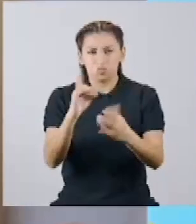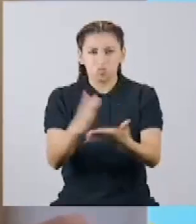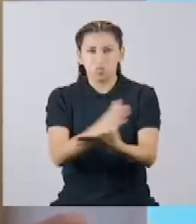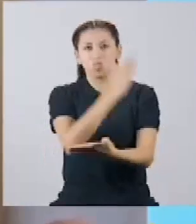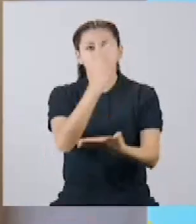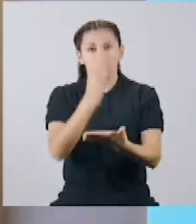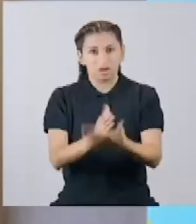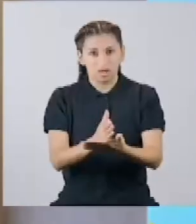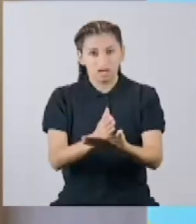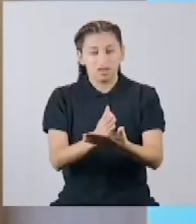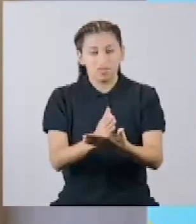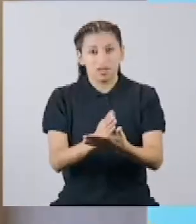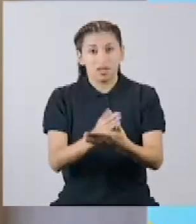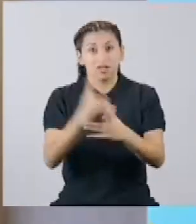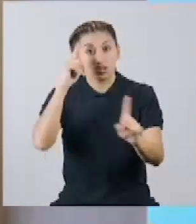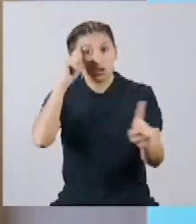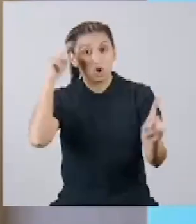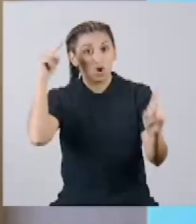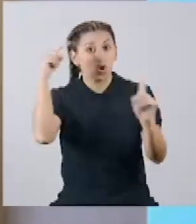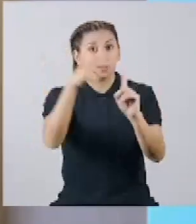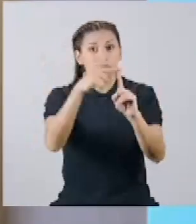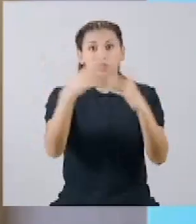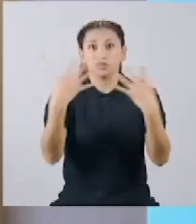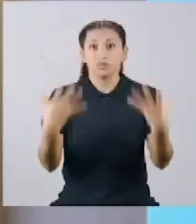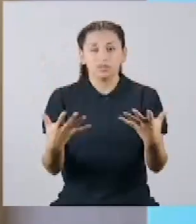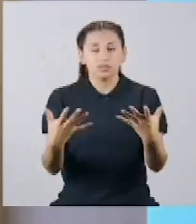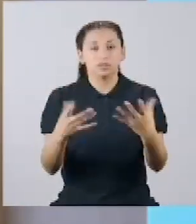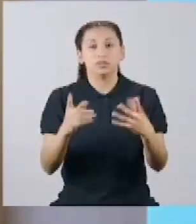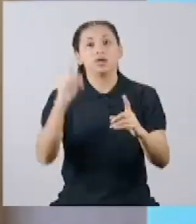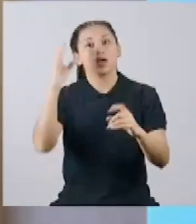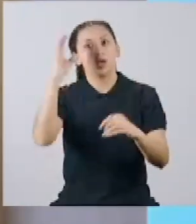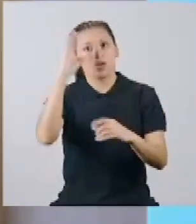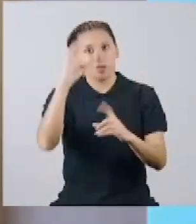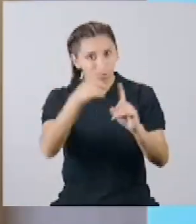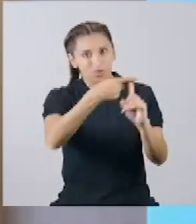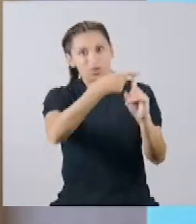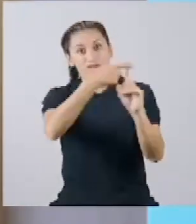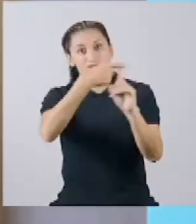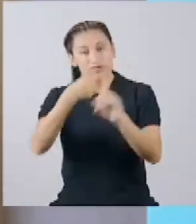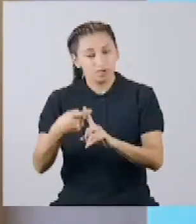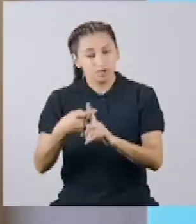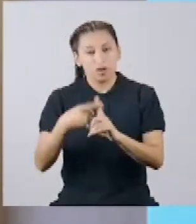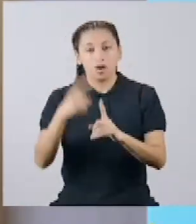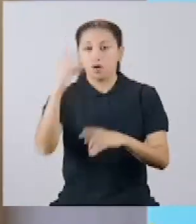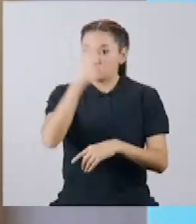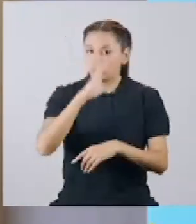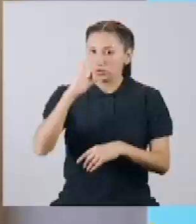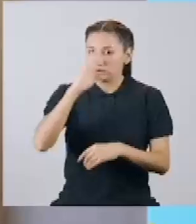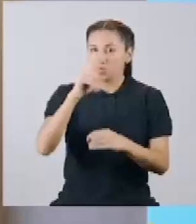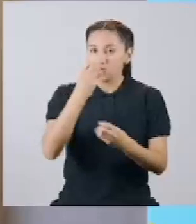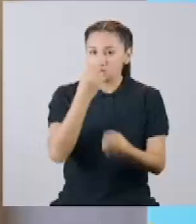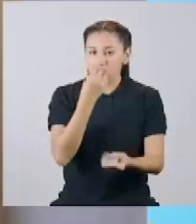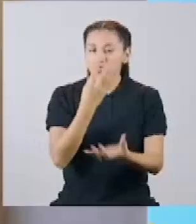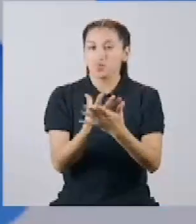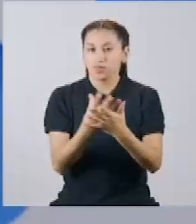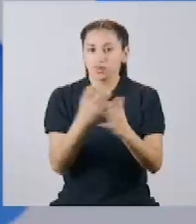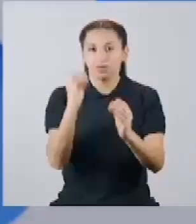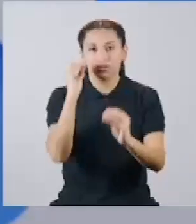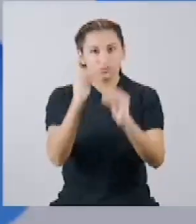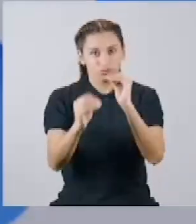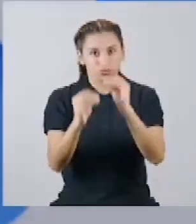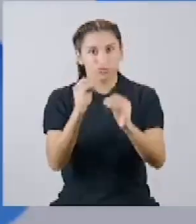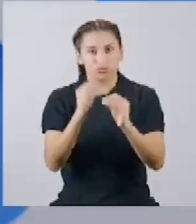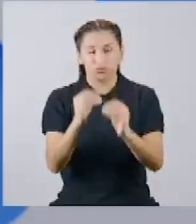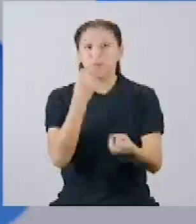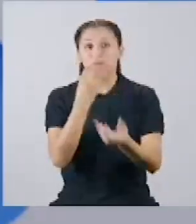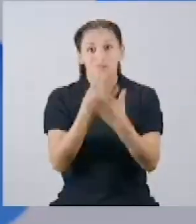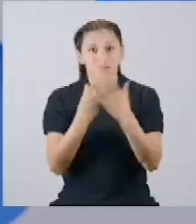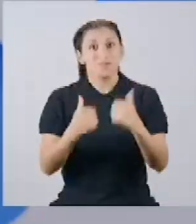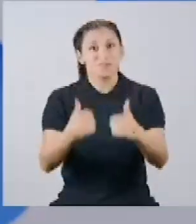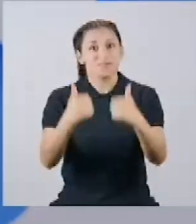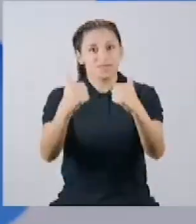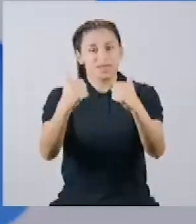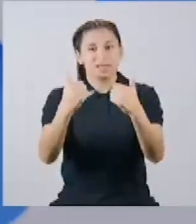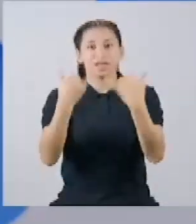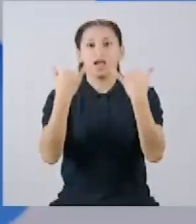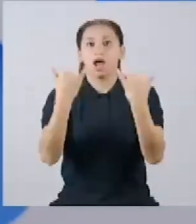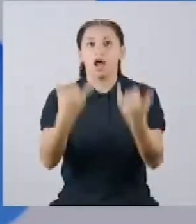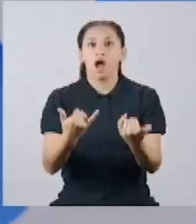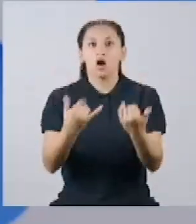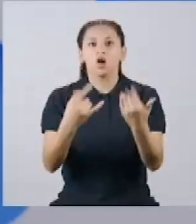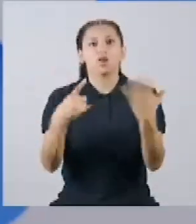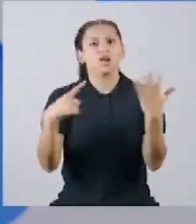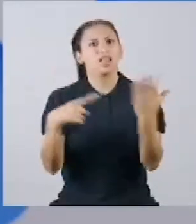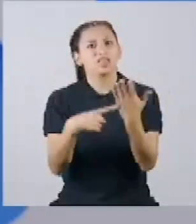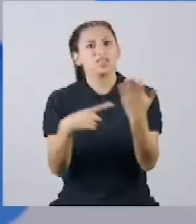problema. Y el reto es lograr encontrar la mejor solución. Muy bien. Ahora